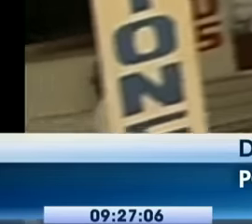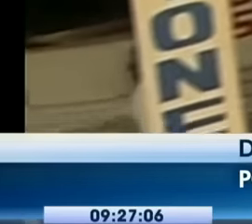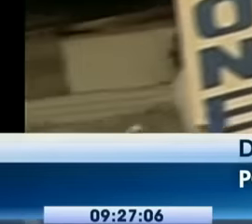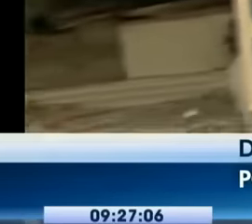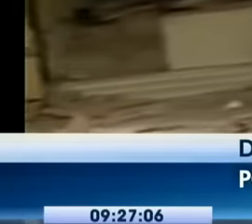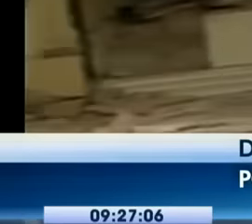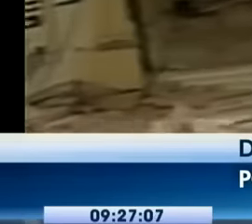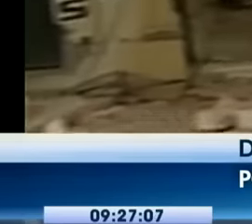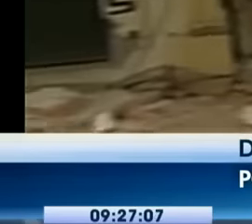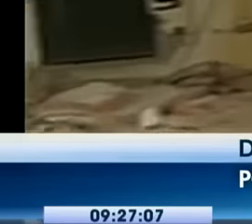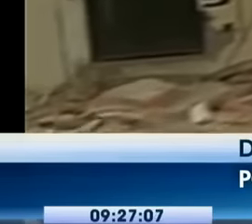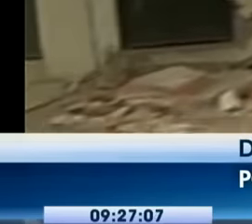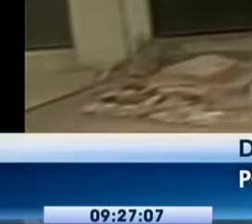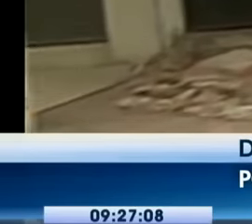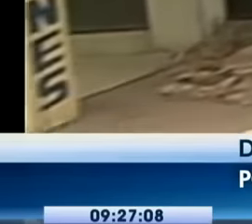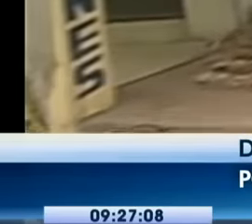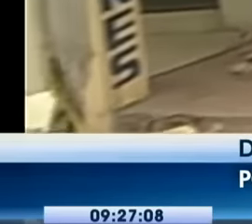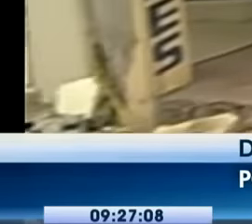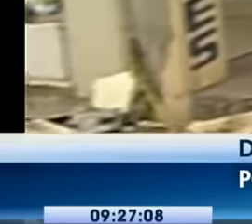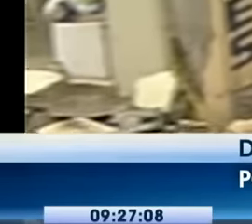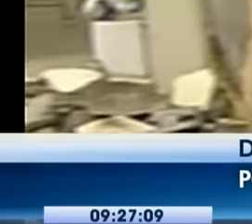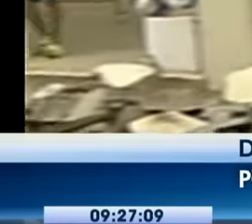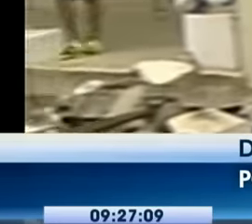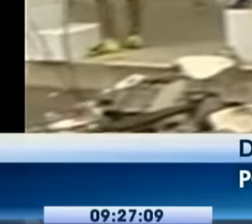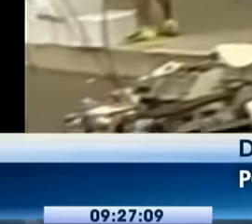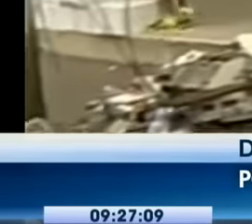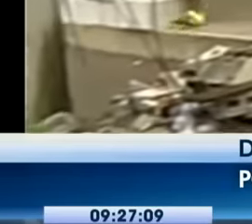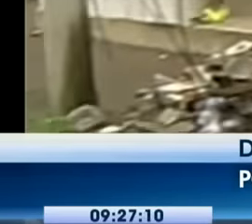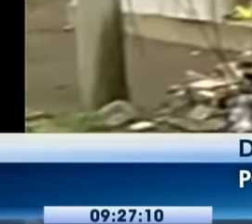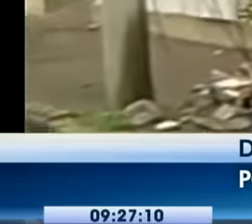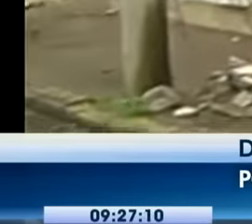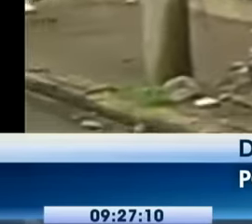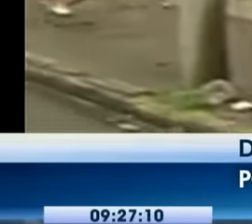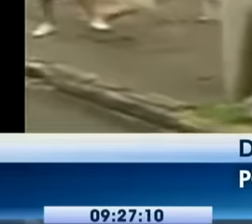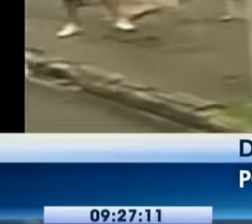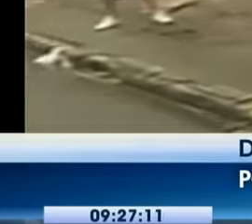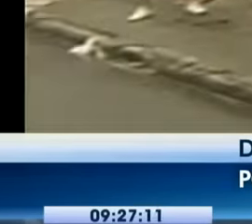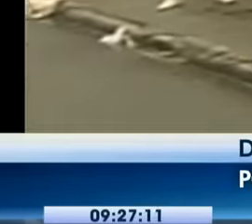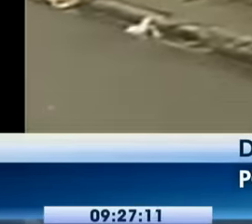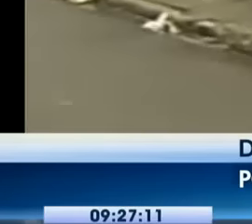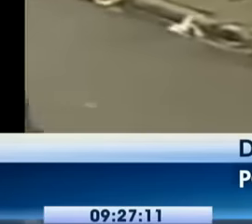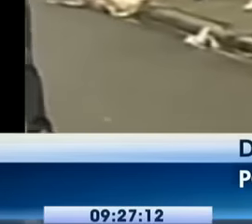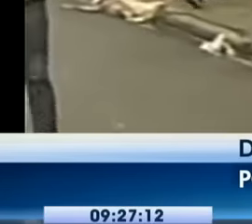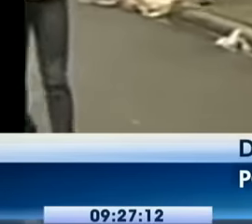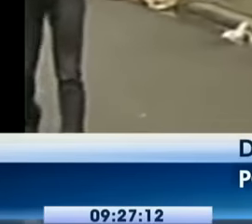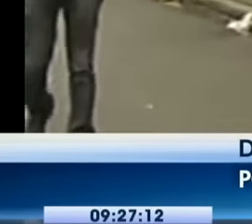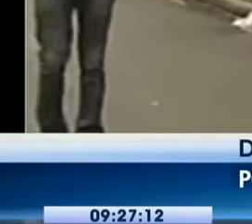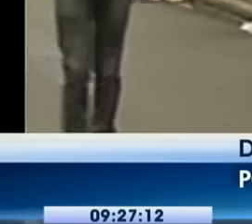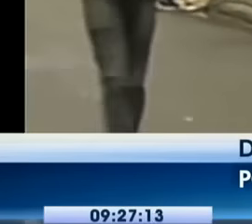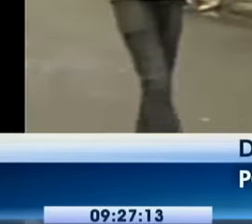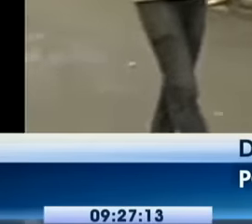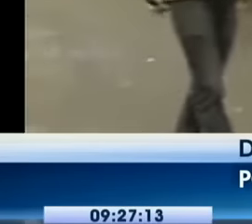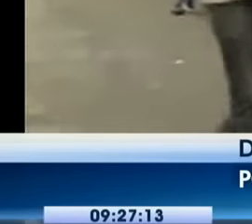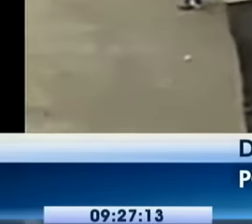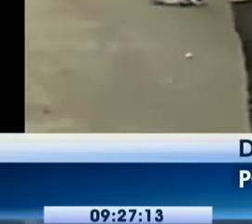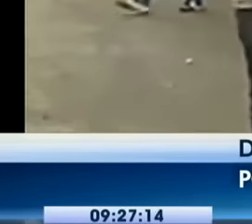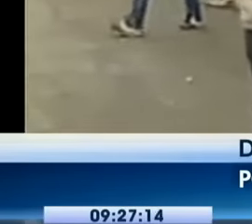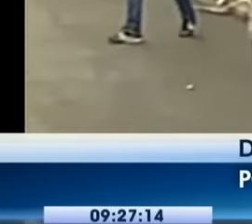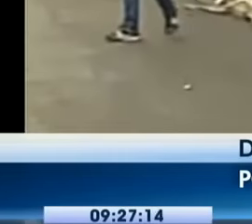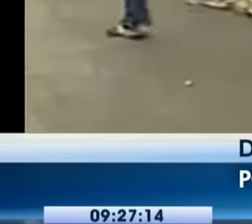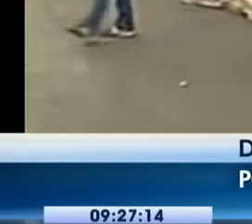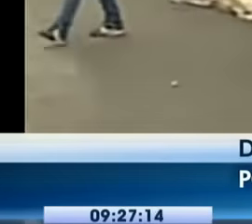donde ya su clientela los identificó en estas direcciones del centro de Puerto Viejo, acá en